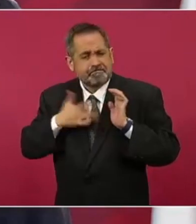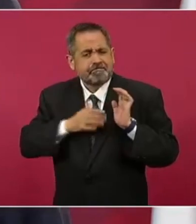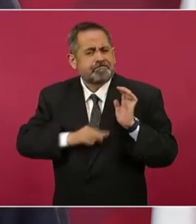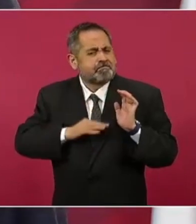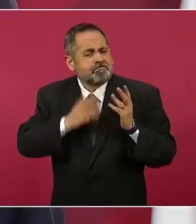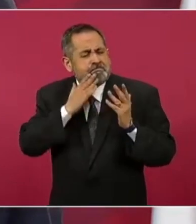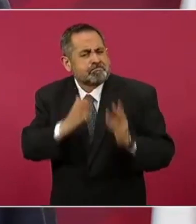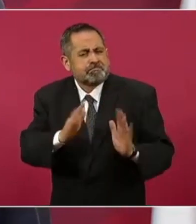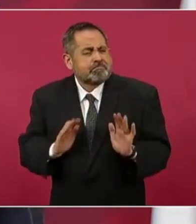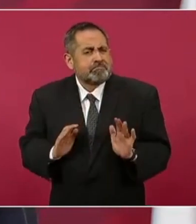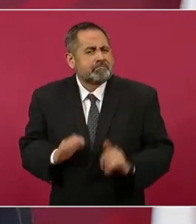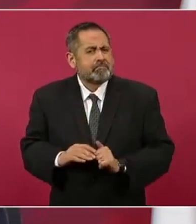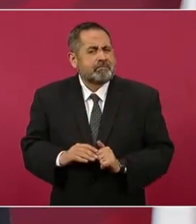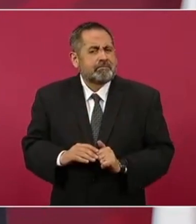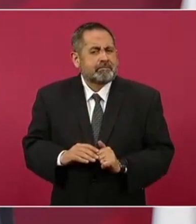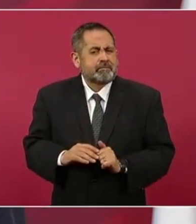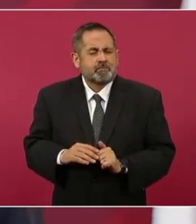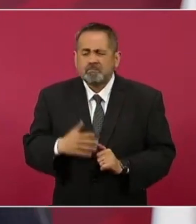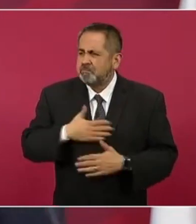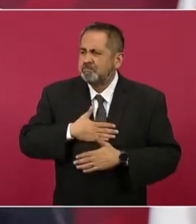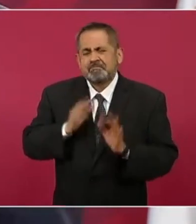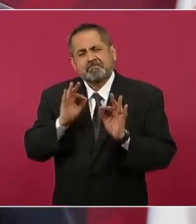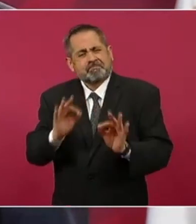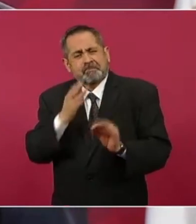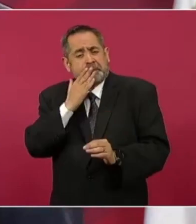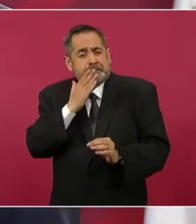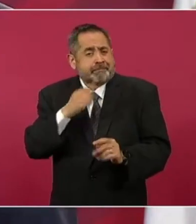y me siento muy satisfecho